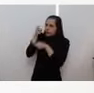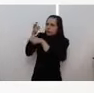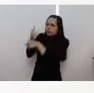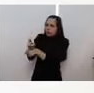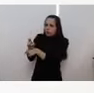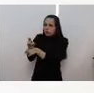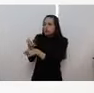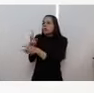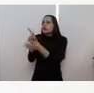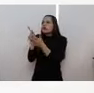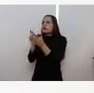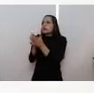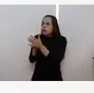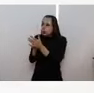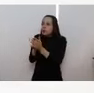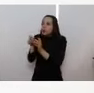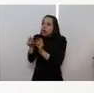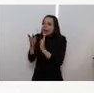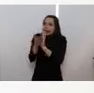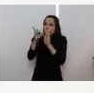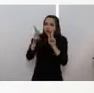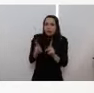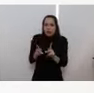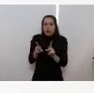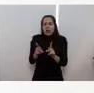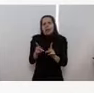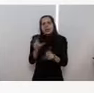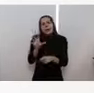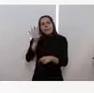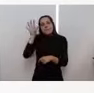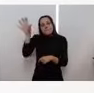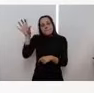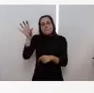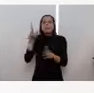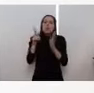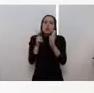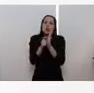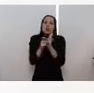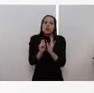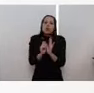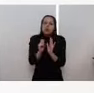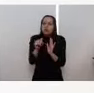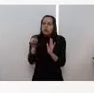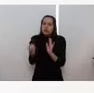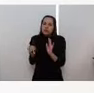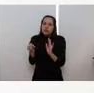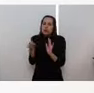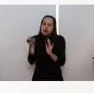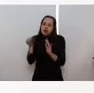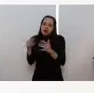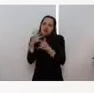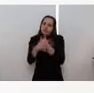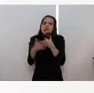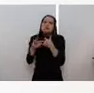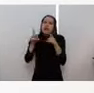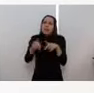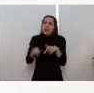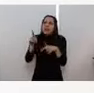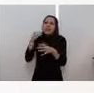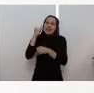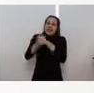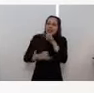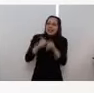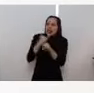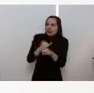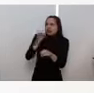otros estudiantes del país sino era una forma en que estudiantes internacionales podían